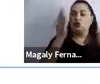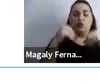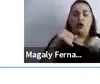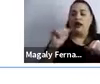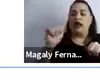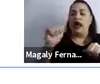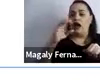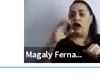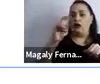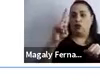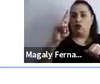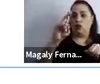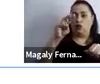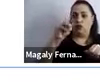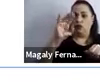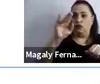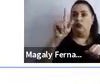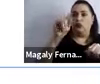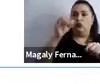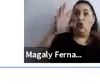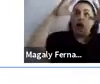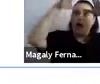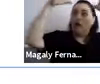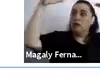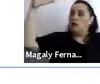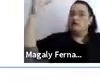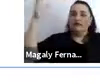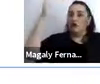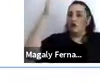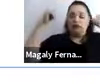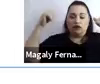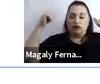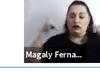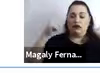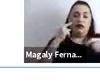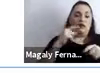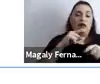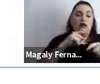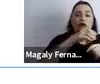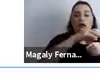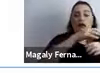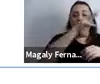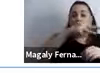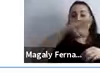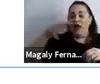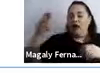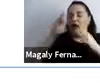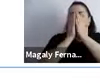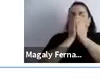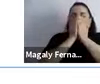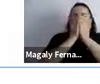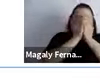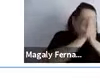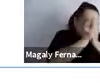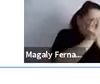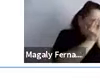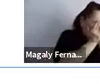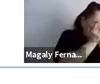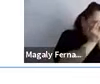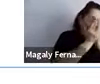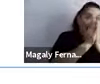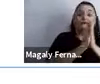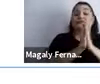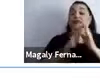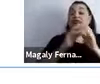de carbón en la atmósfera, porque los propios ciclos de océanos, de bosques, etcétera, de la naturaleza, pues lo